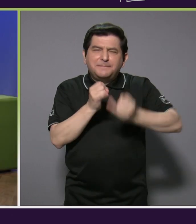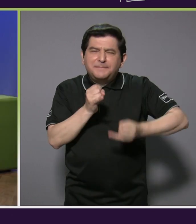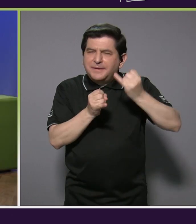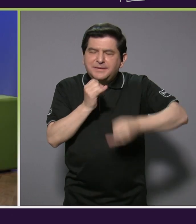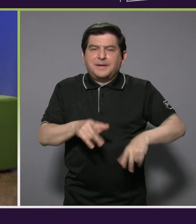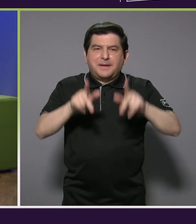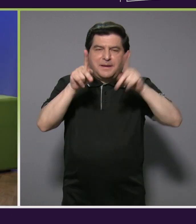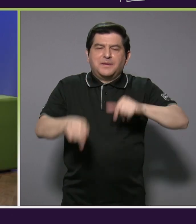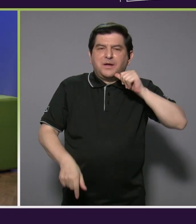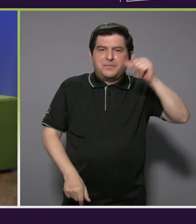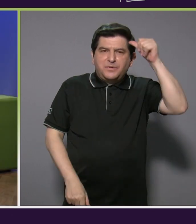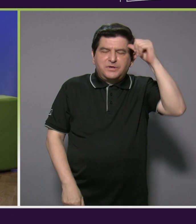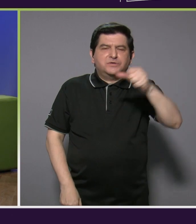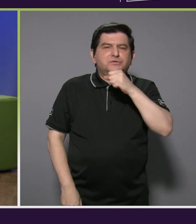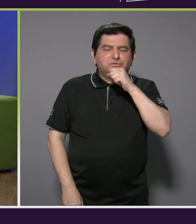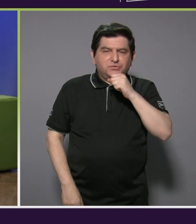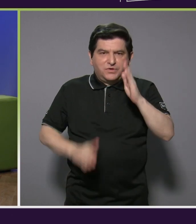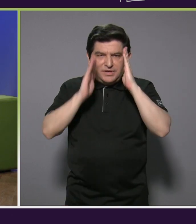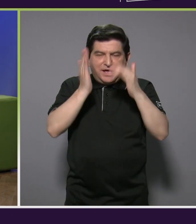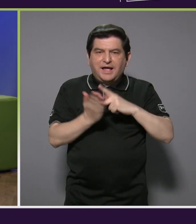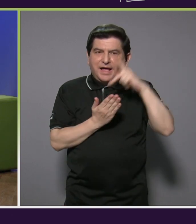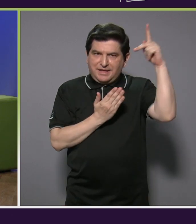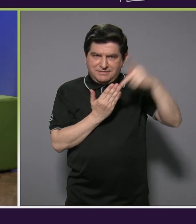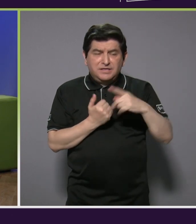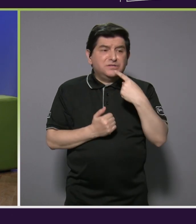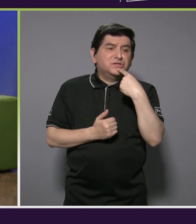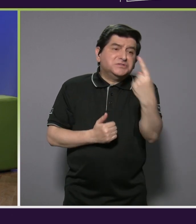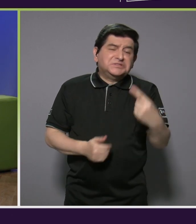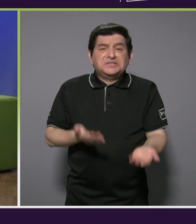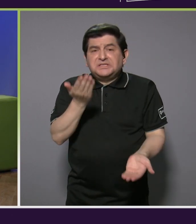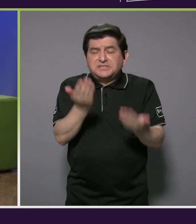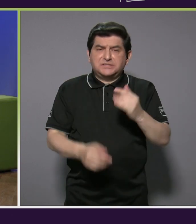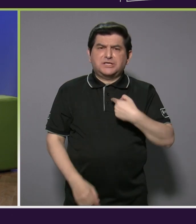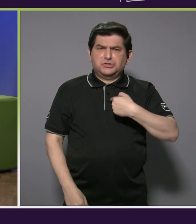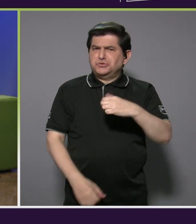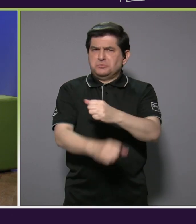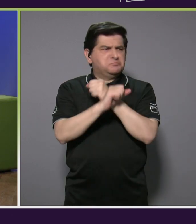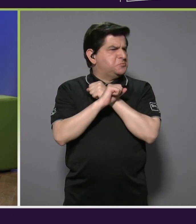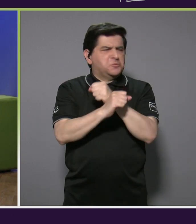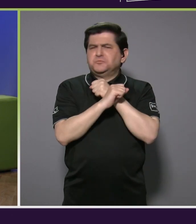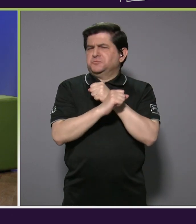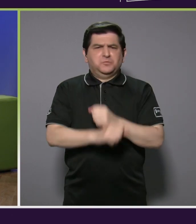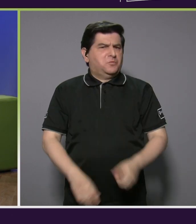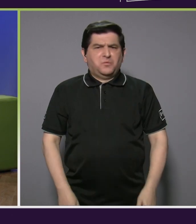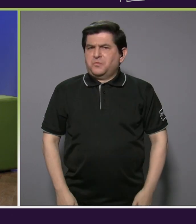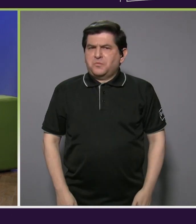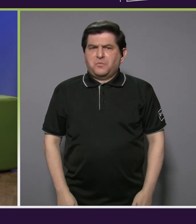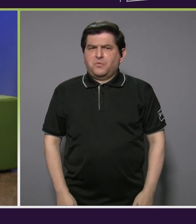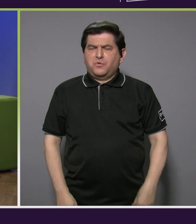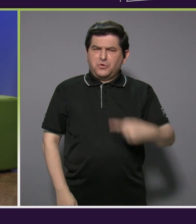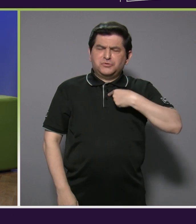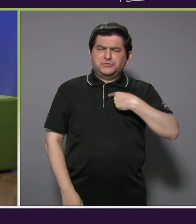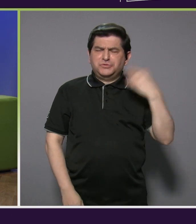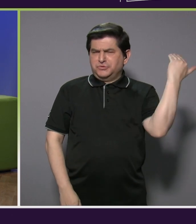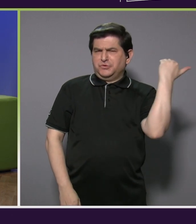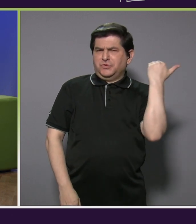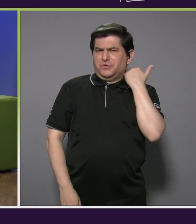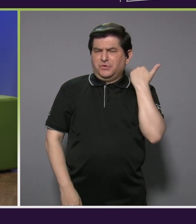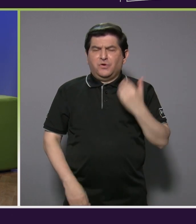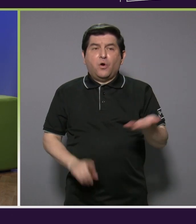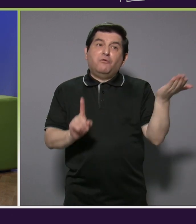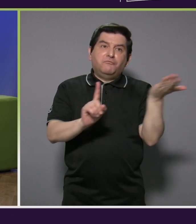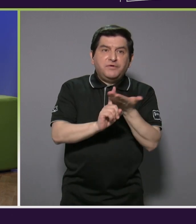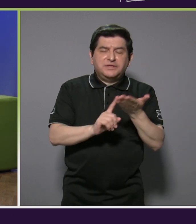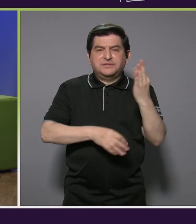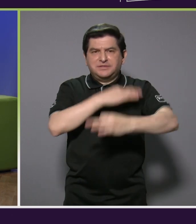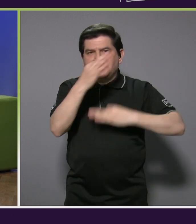las personas adultas mayores que están sintonizando el programa, que dicen, bueno, yo no estoy segura o seguro de si estoy siendo víctima de alguno de estos tipos